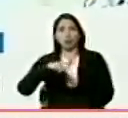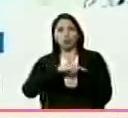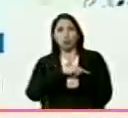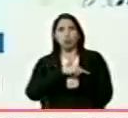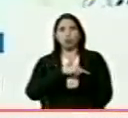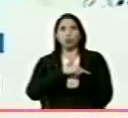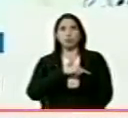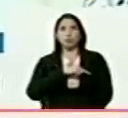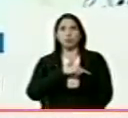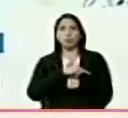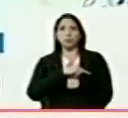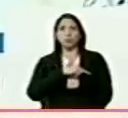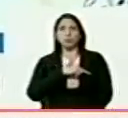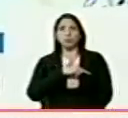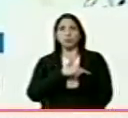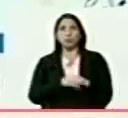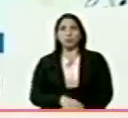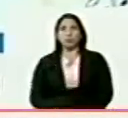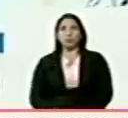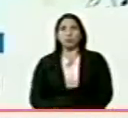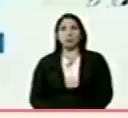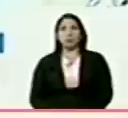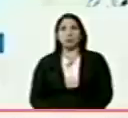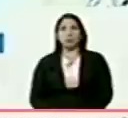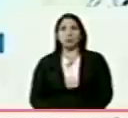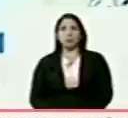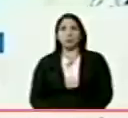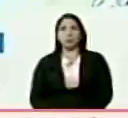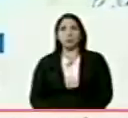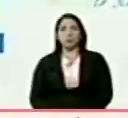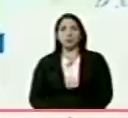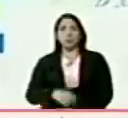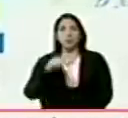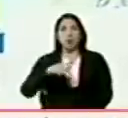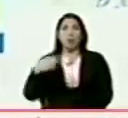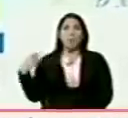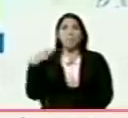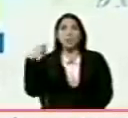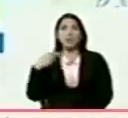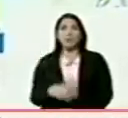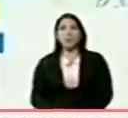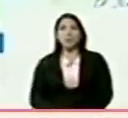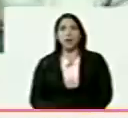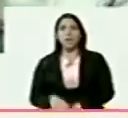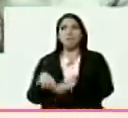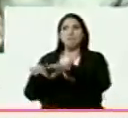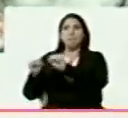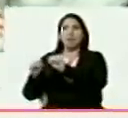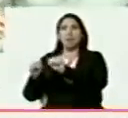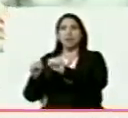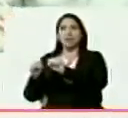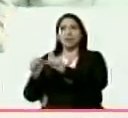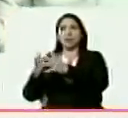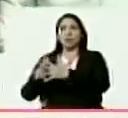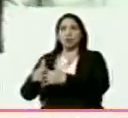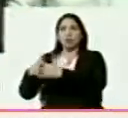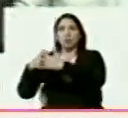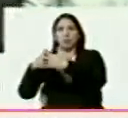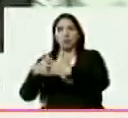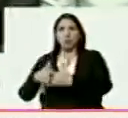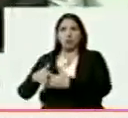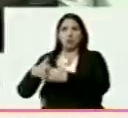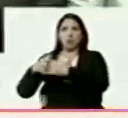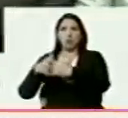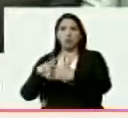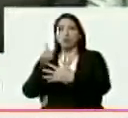físicamente, he estado la última víctima de los imperialistas norteamericanos,